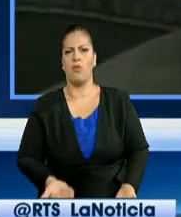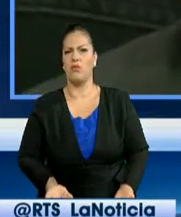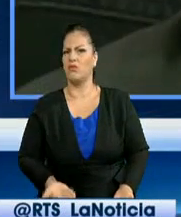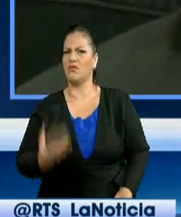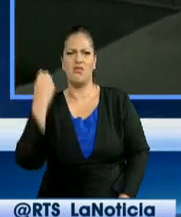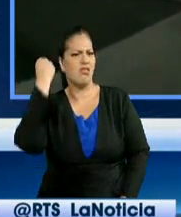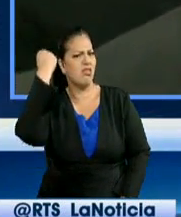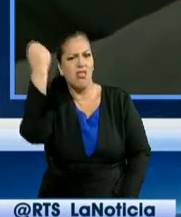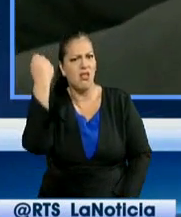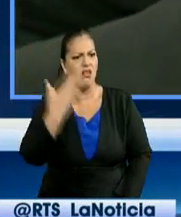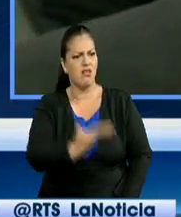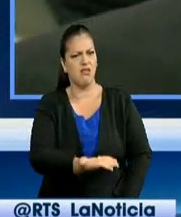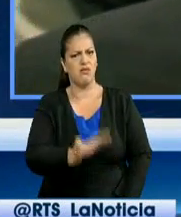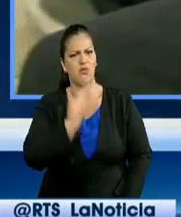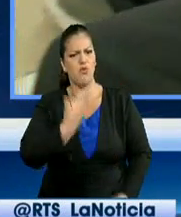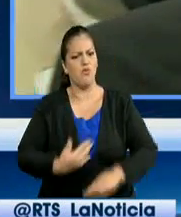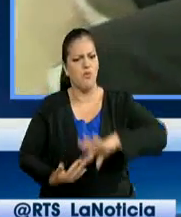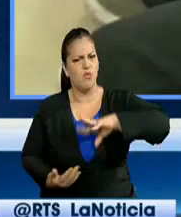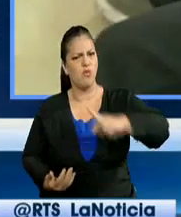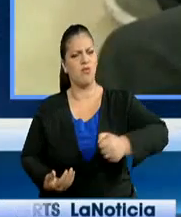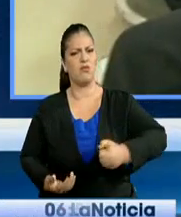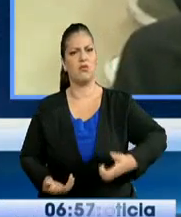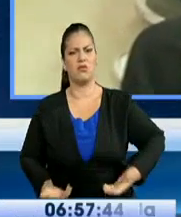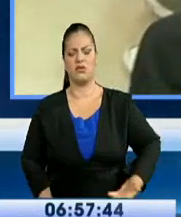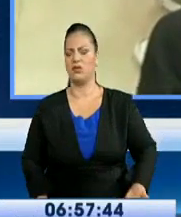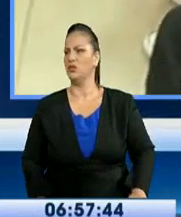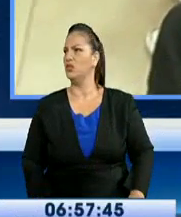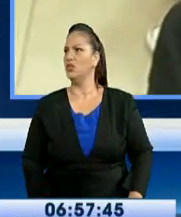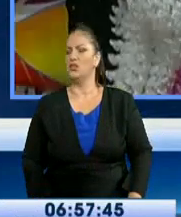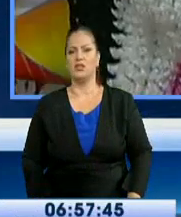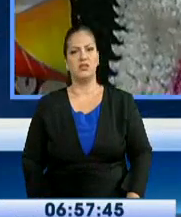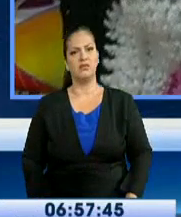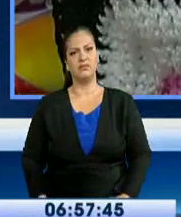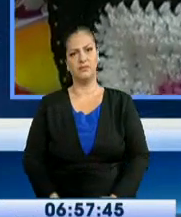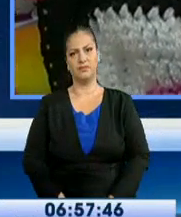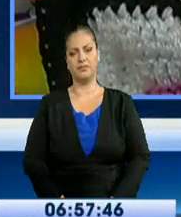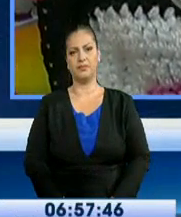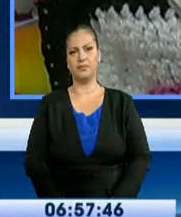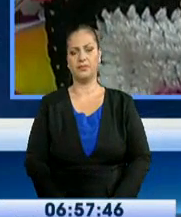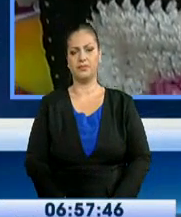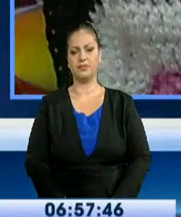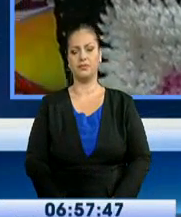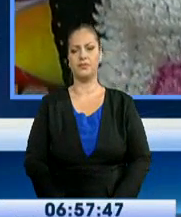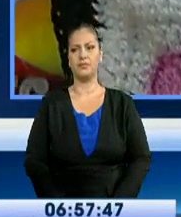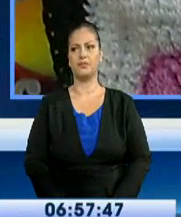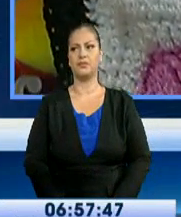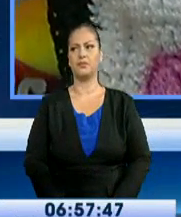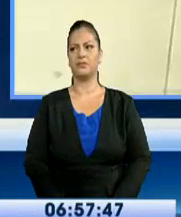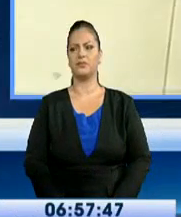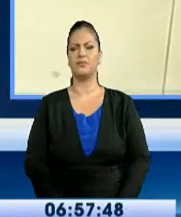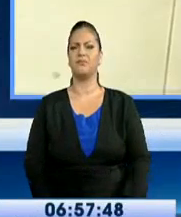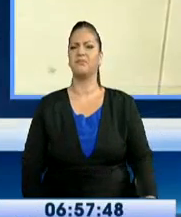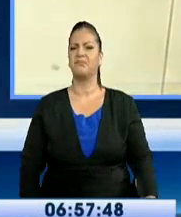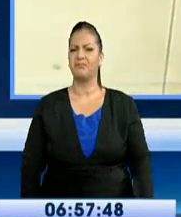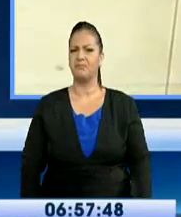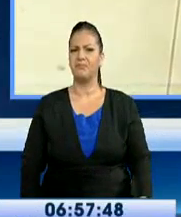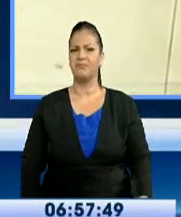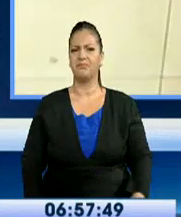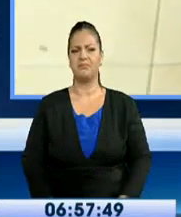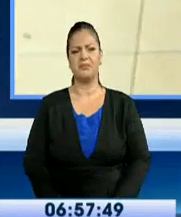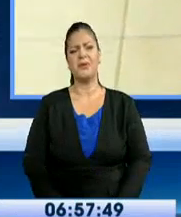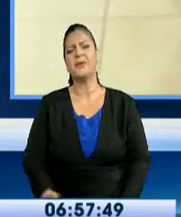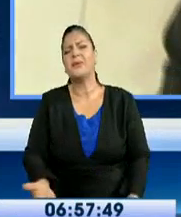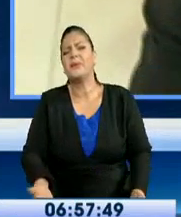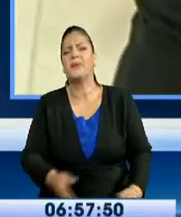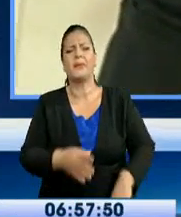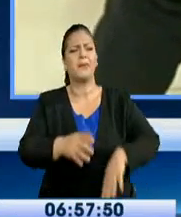¿dónde estamos? Qué terrible, esta gente es terrible. Y son ladrones, como dicen en mi barrio,